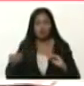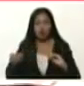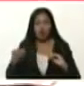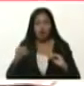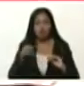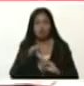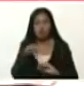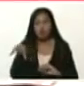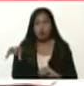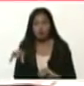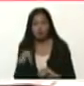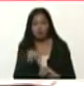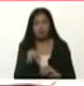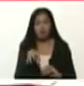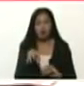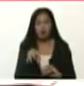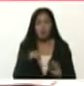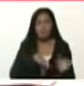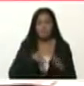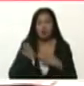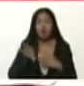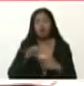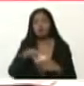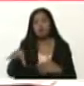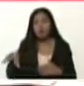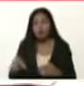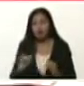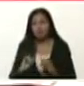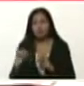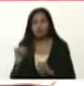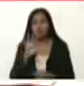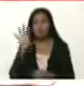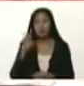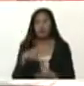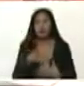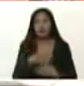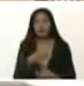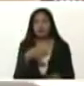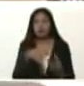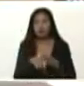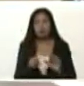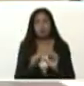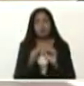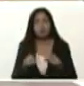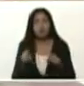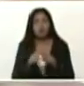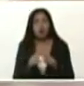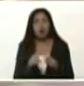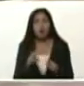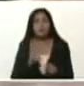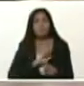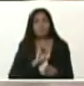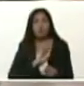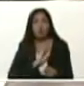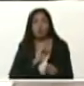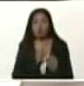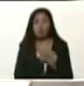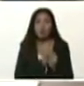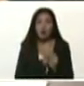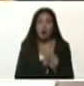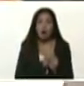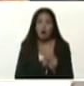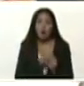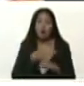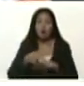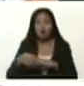los estados, para los estados y para el país, con la intención de avanzar en mecanismos de autogestión regional que permitan consolidar